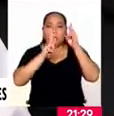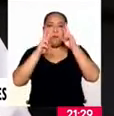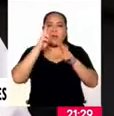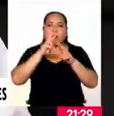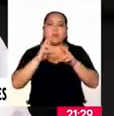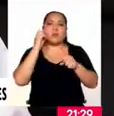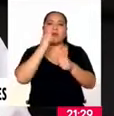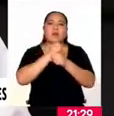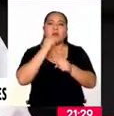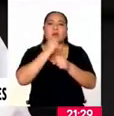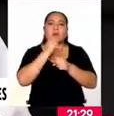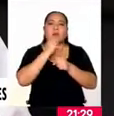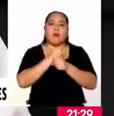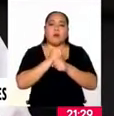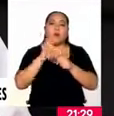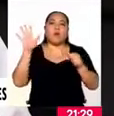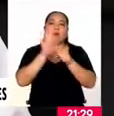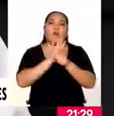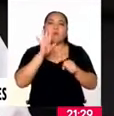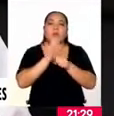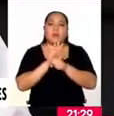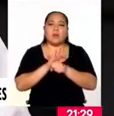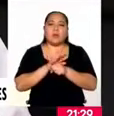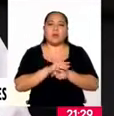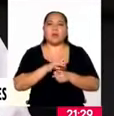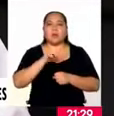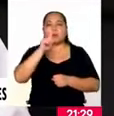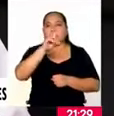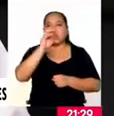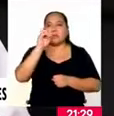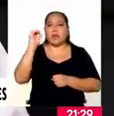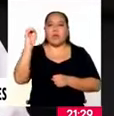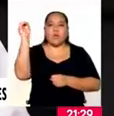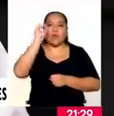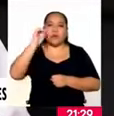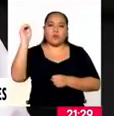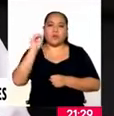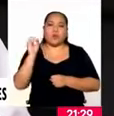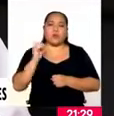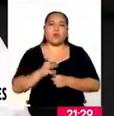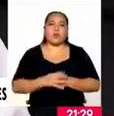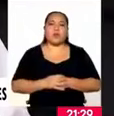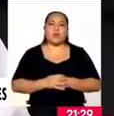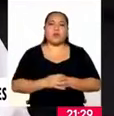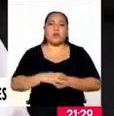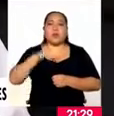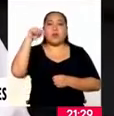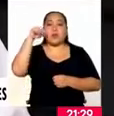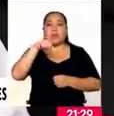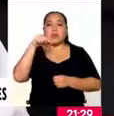actividad laboral plena a un 100%. En esta jornada del viernes